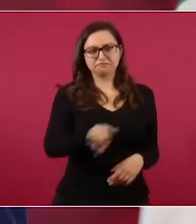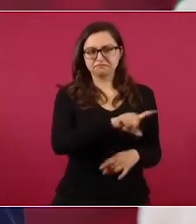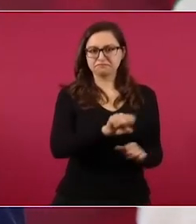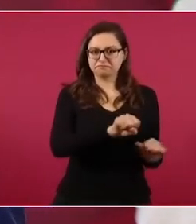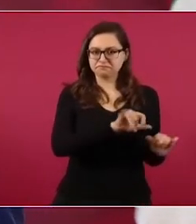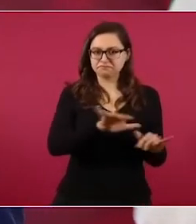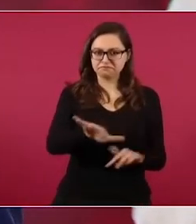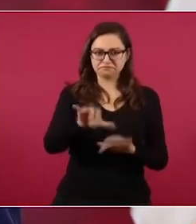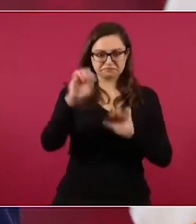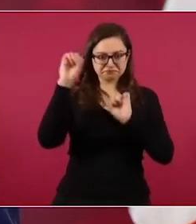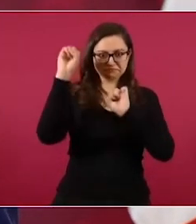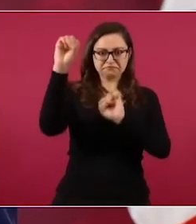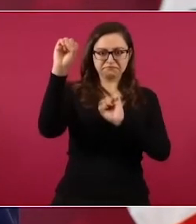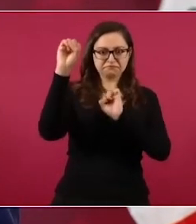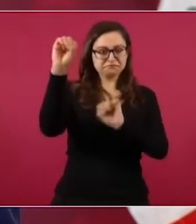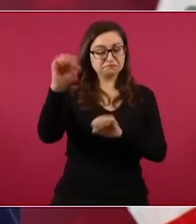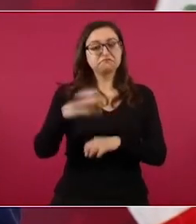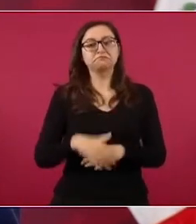Es como